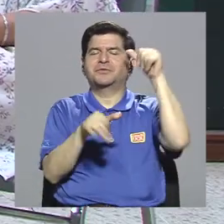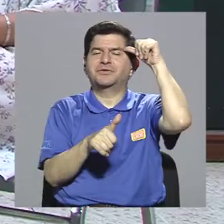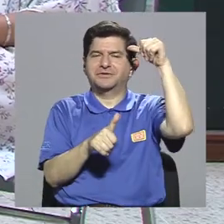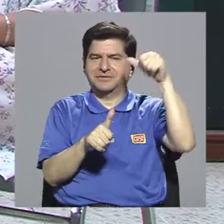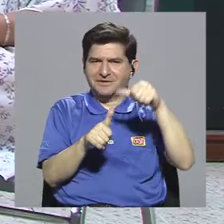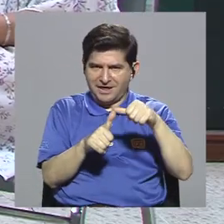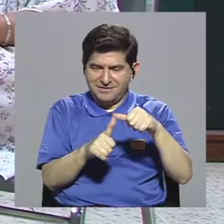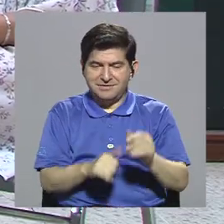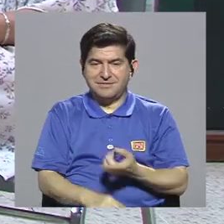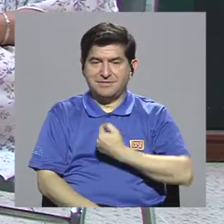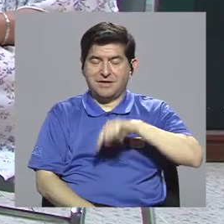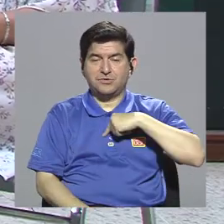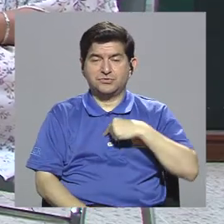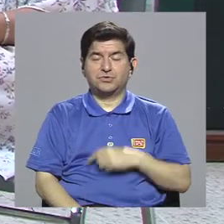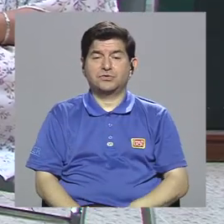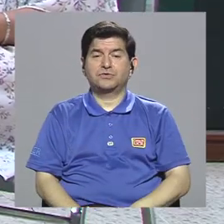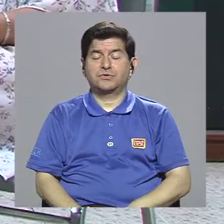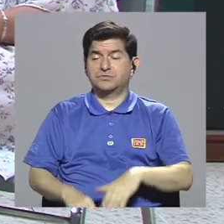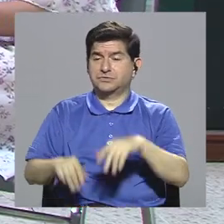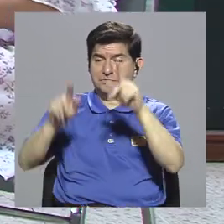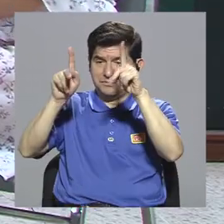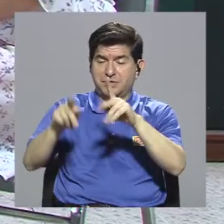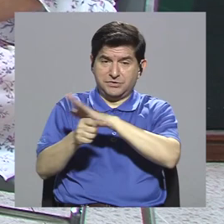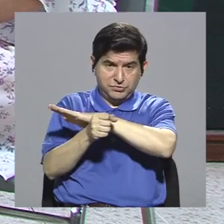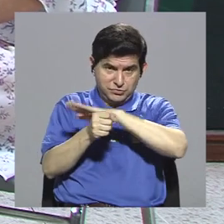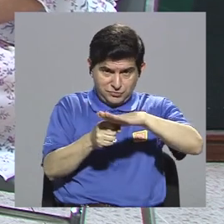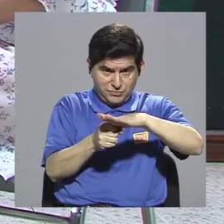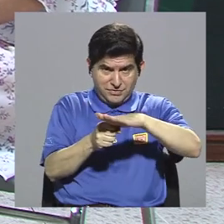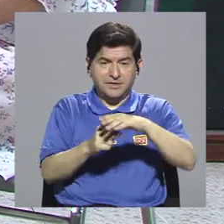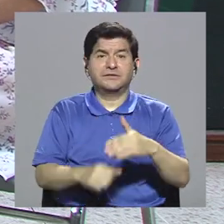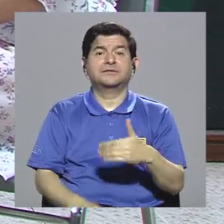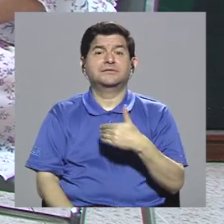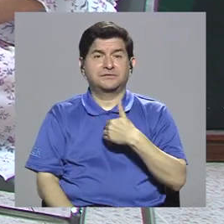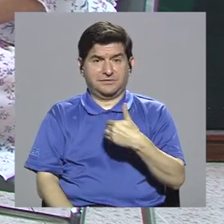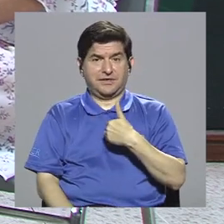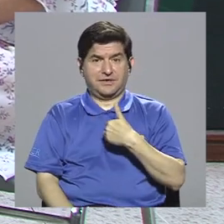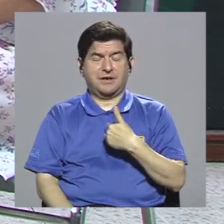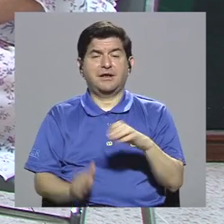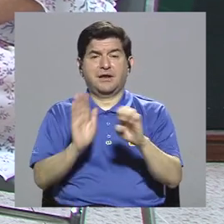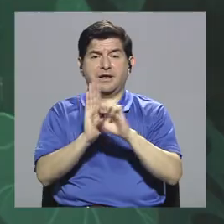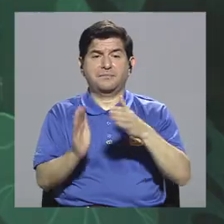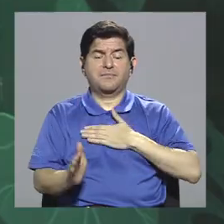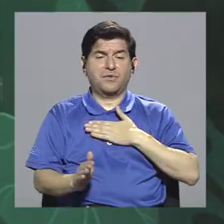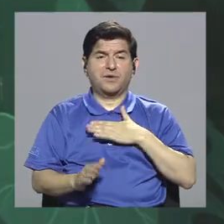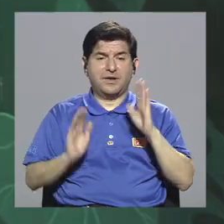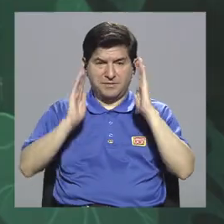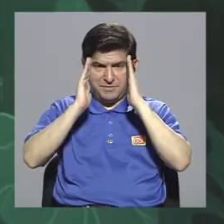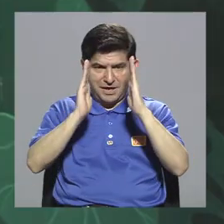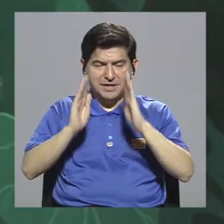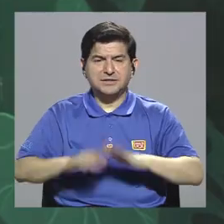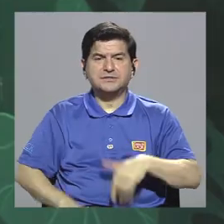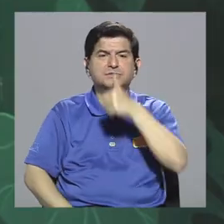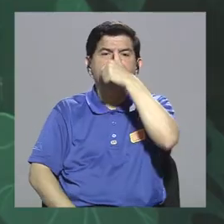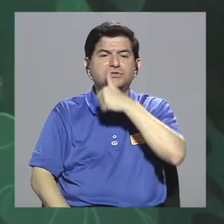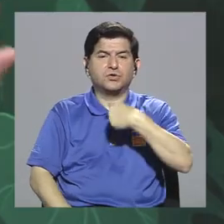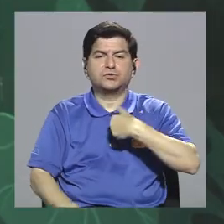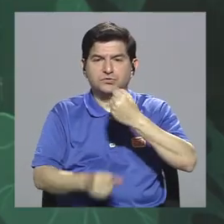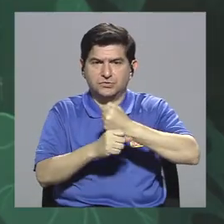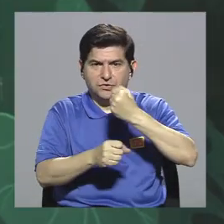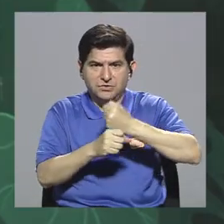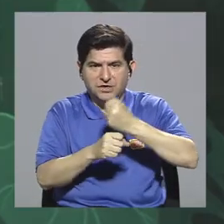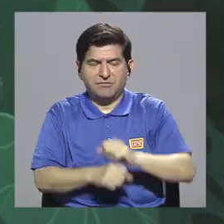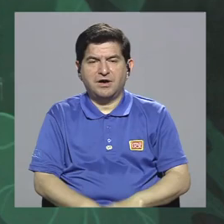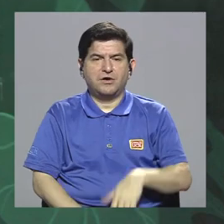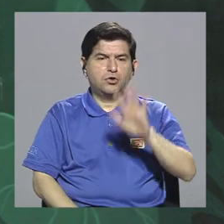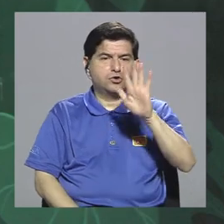por ejemplo? Ok, es bien importante recordar que somos seres integrales, ¿verdad? Entonces que tenemos, bueno, yo por